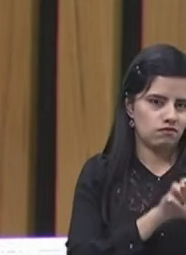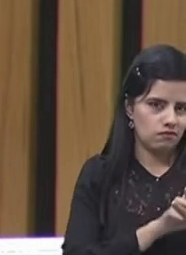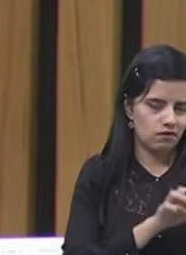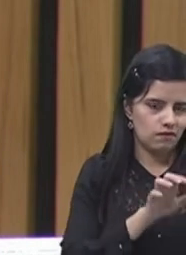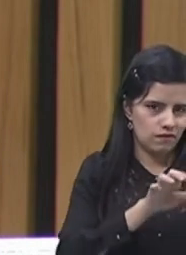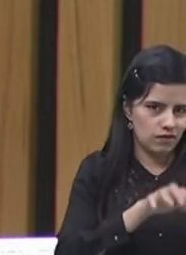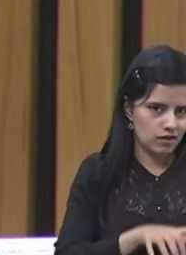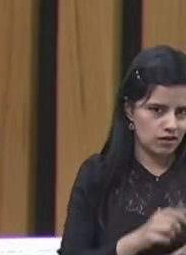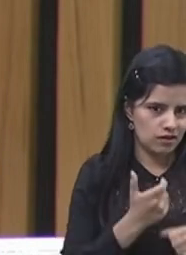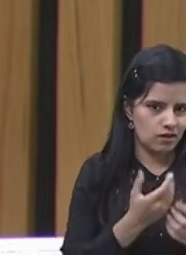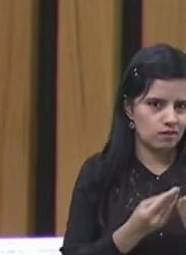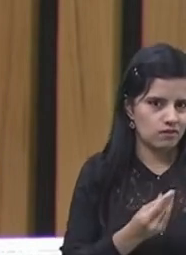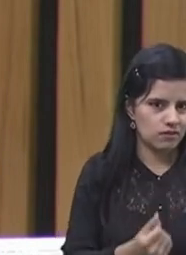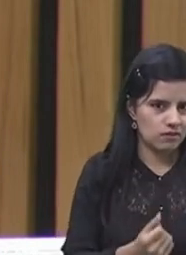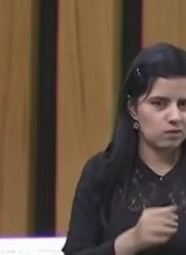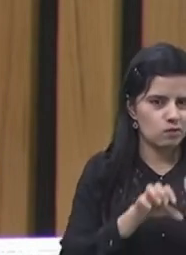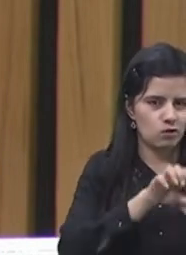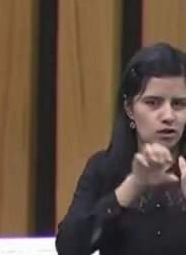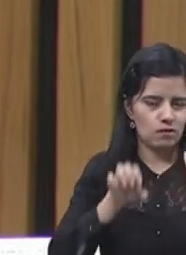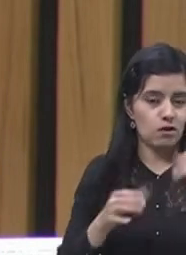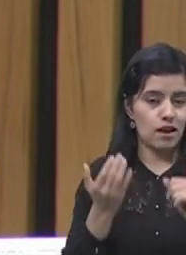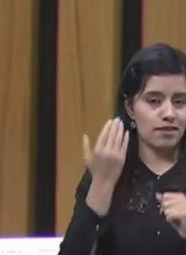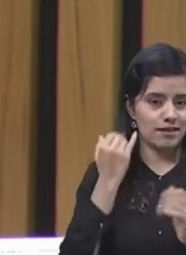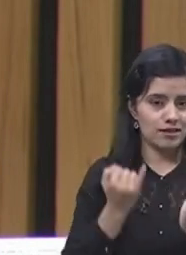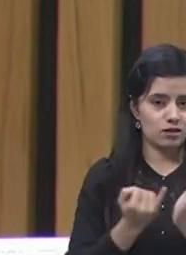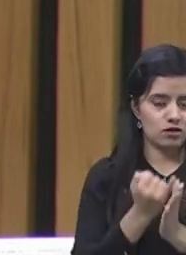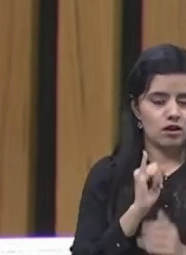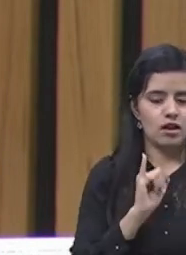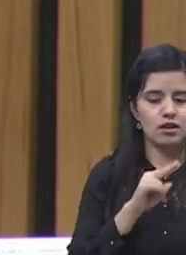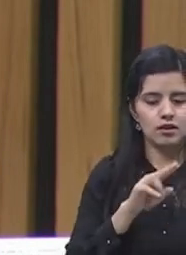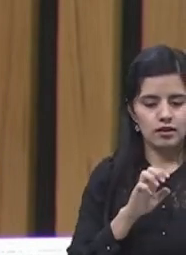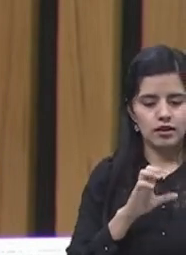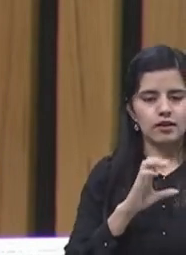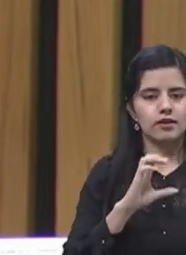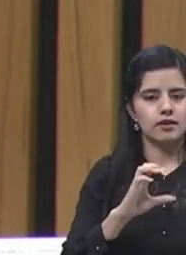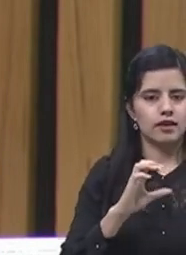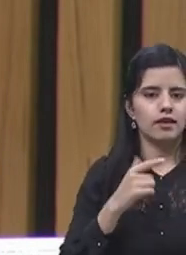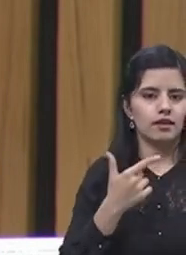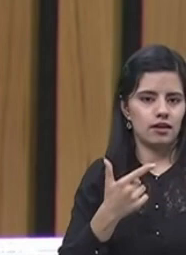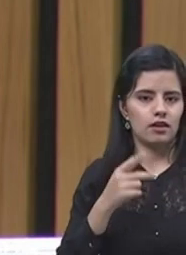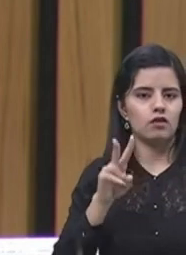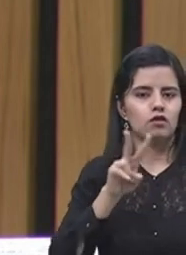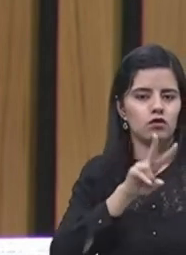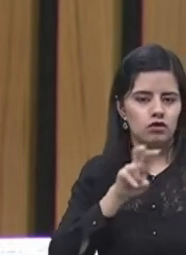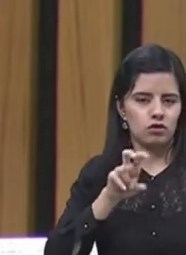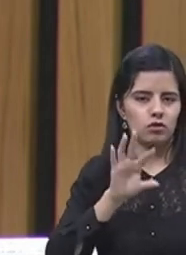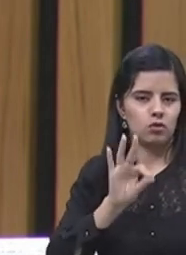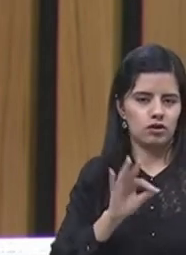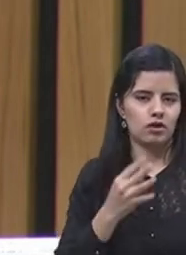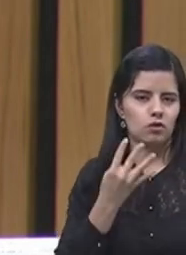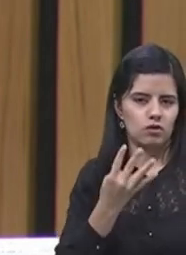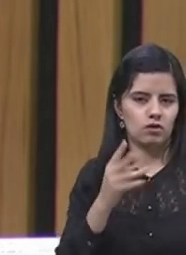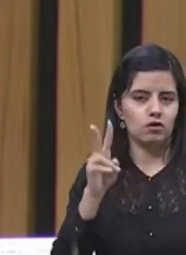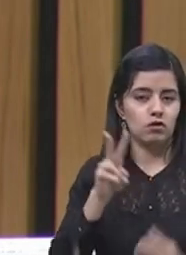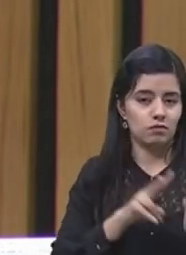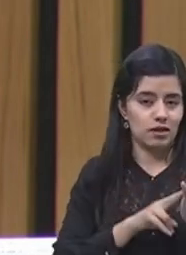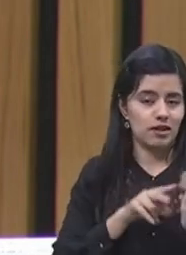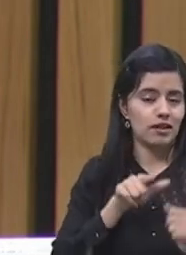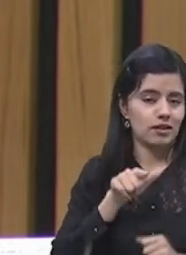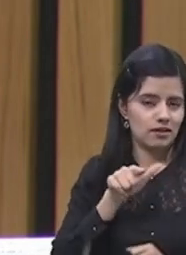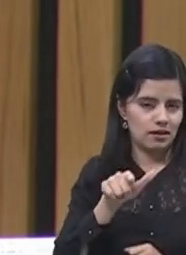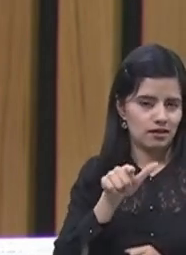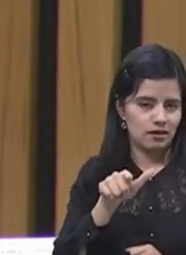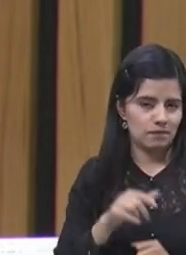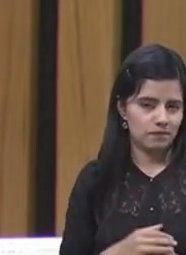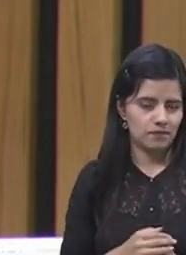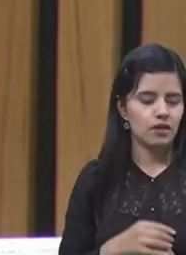que clama democracia. No se requieren integrantes de un Consejo General del INE que sean morenistas tampoco.